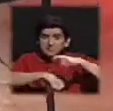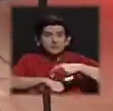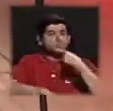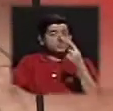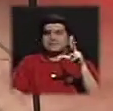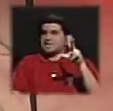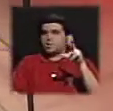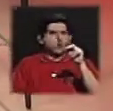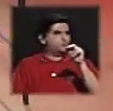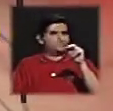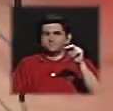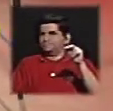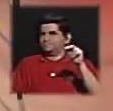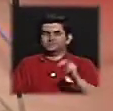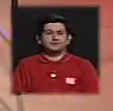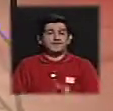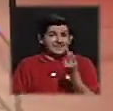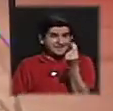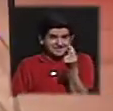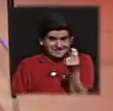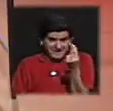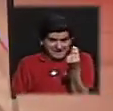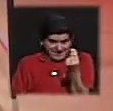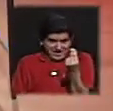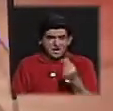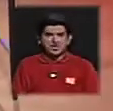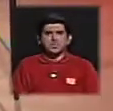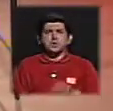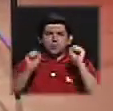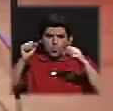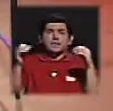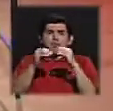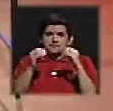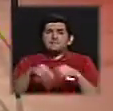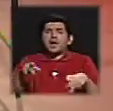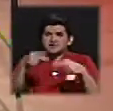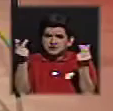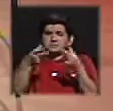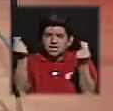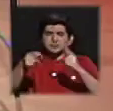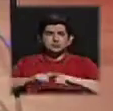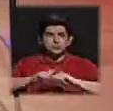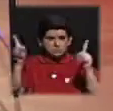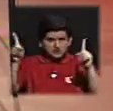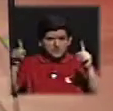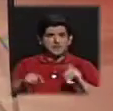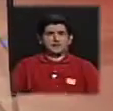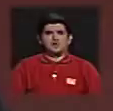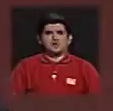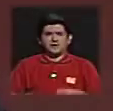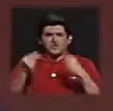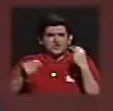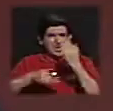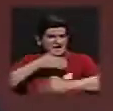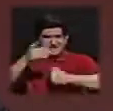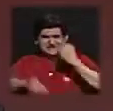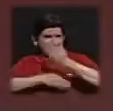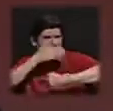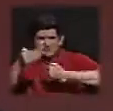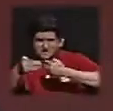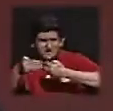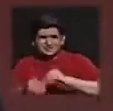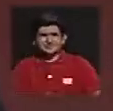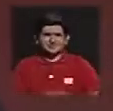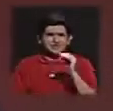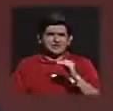que no, que los fondos, que pueden haber más gastos, pero que no hay gastos de gestión